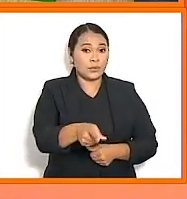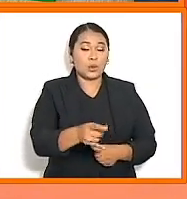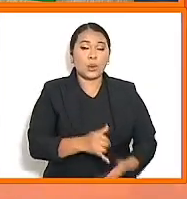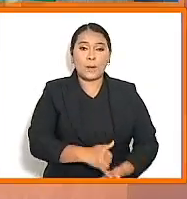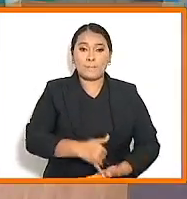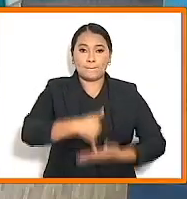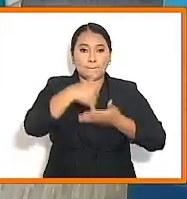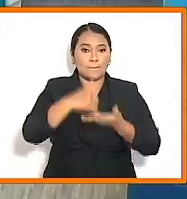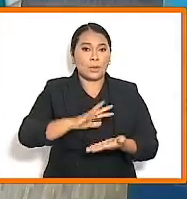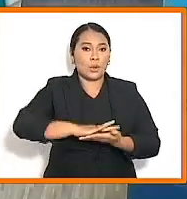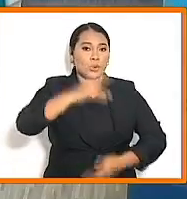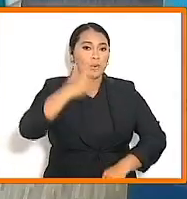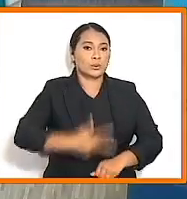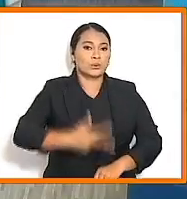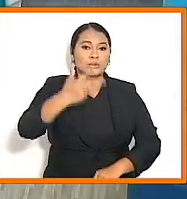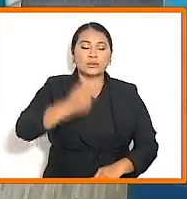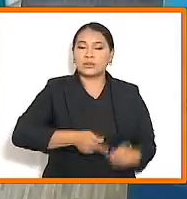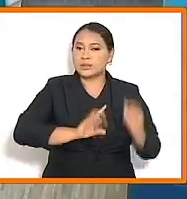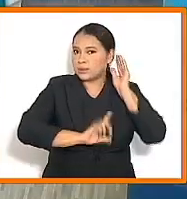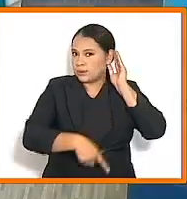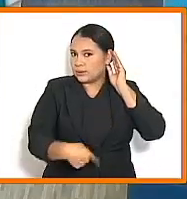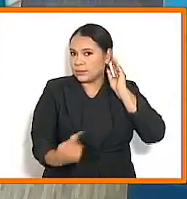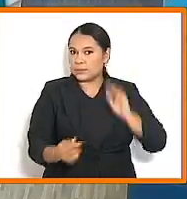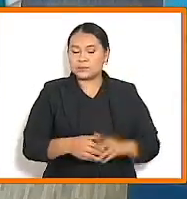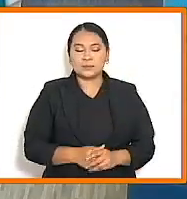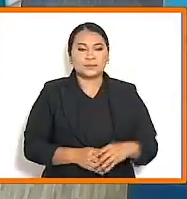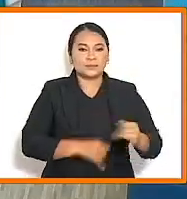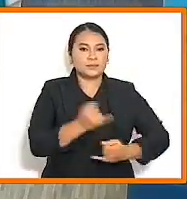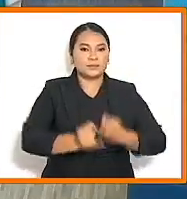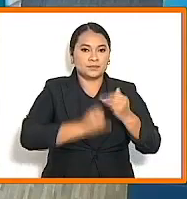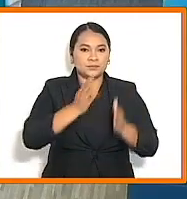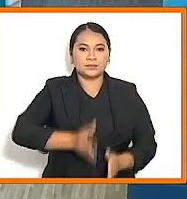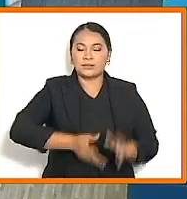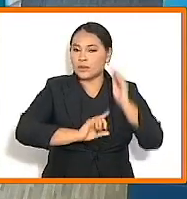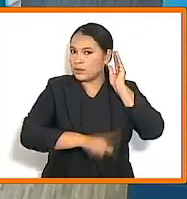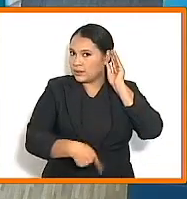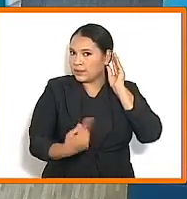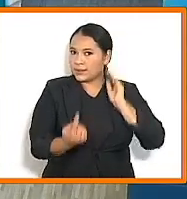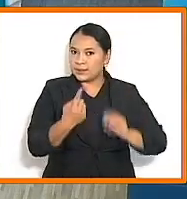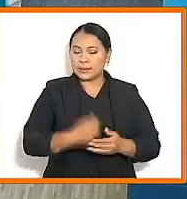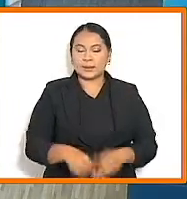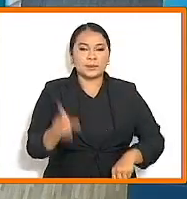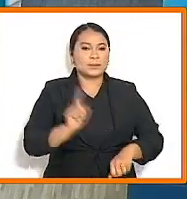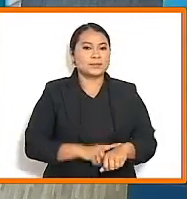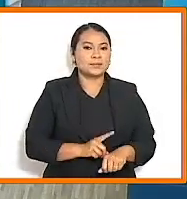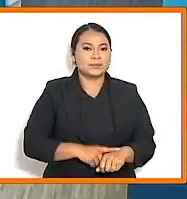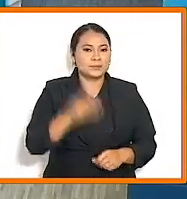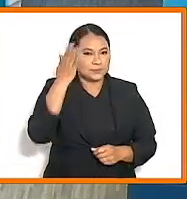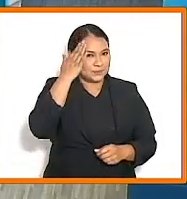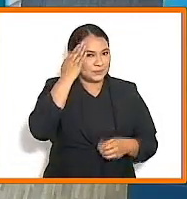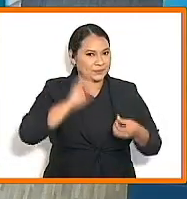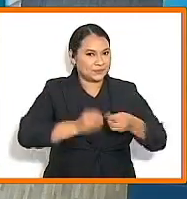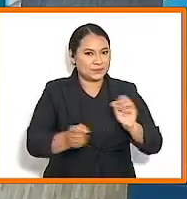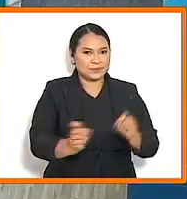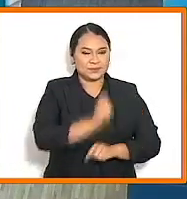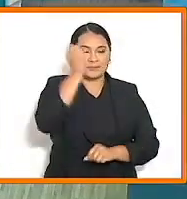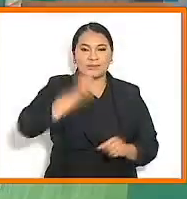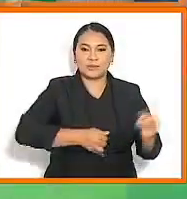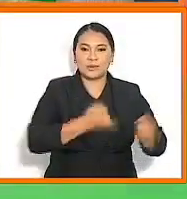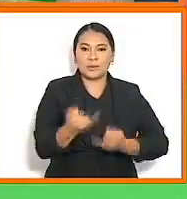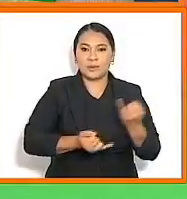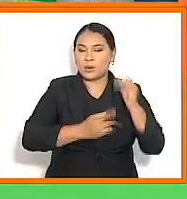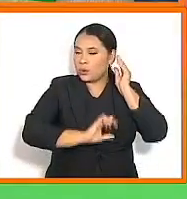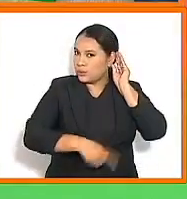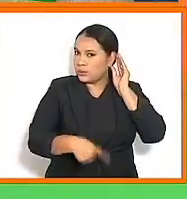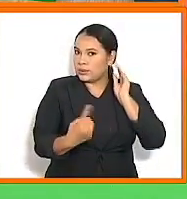que tu premio se multiplica por 3 en diaria. Pero si eres jugador para más 1, es momento de conocer cuál es ese esperado número ganador en su jugada de más